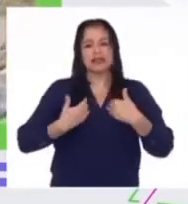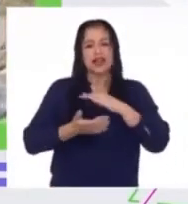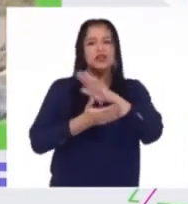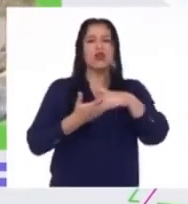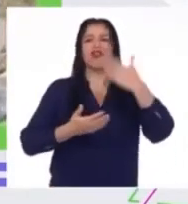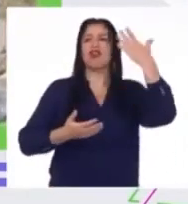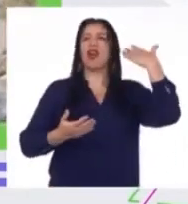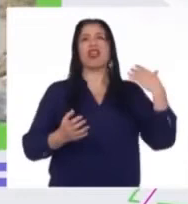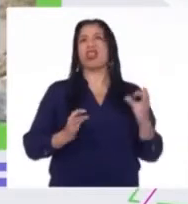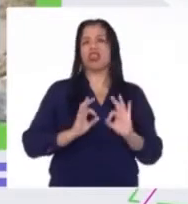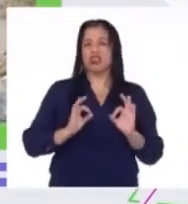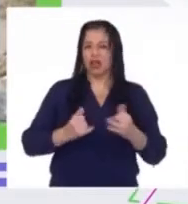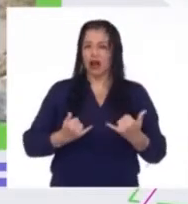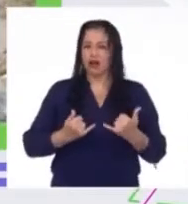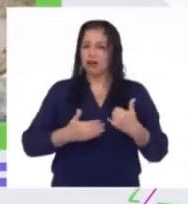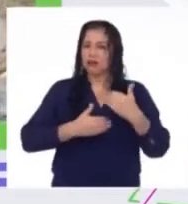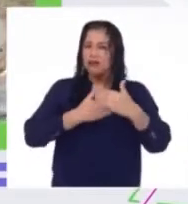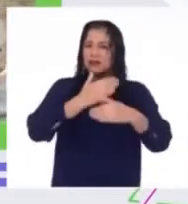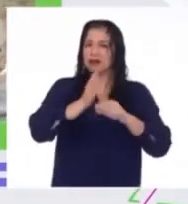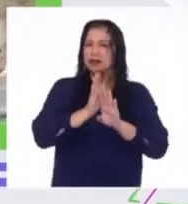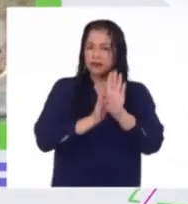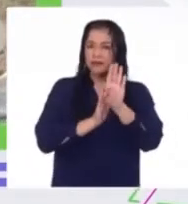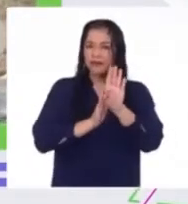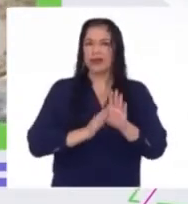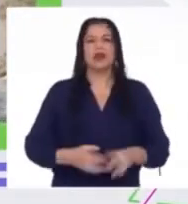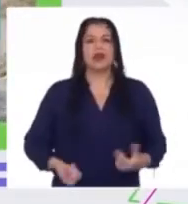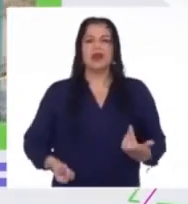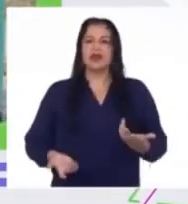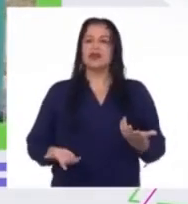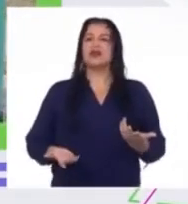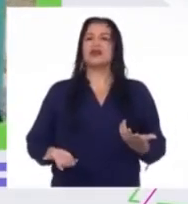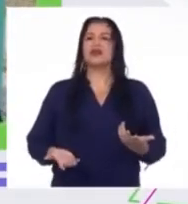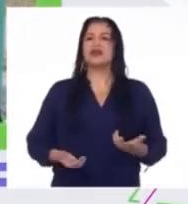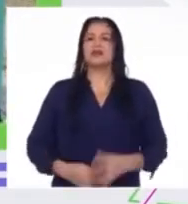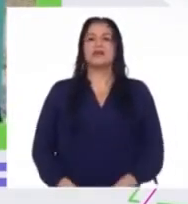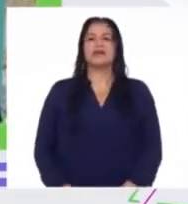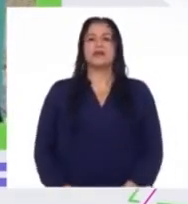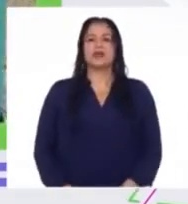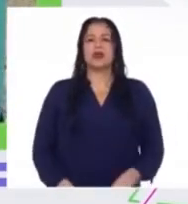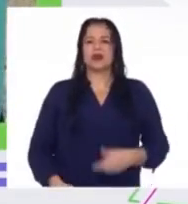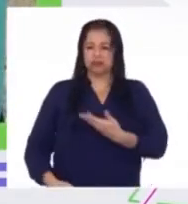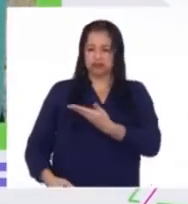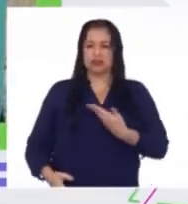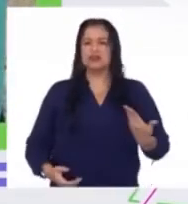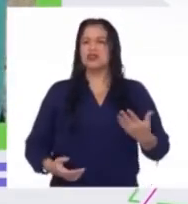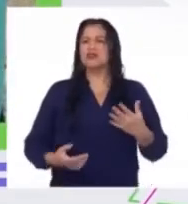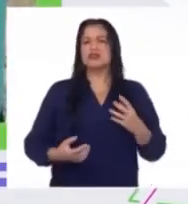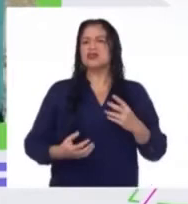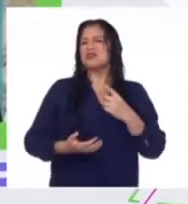nunca ha tenido. Y ¿qué podemos hacer para